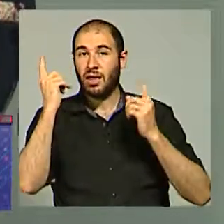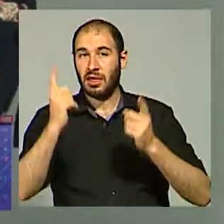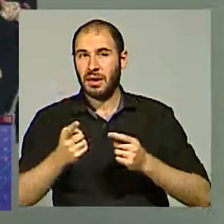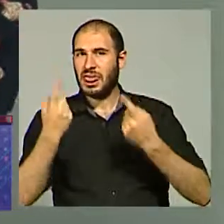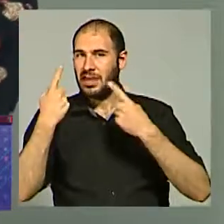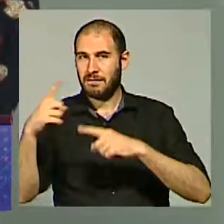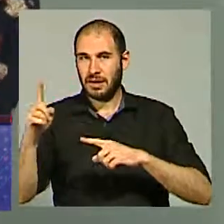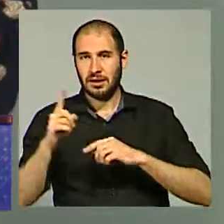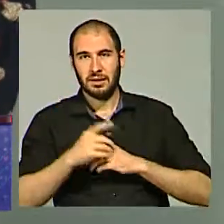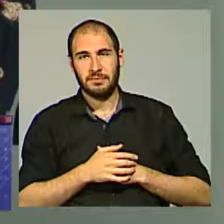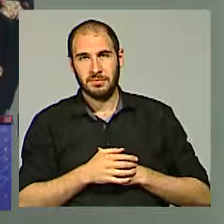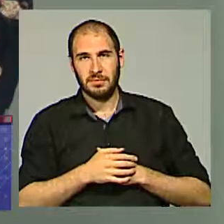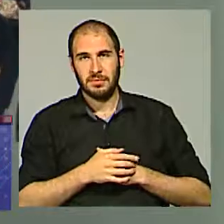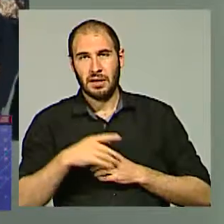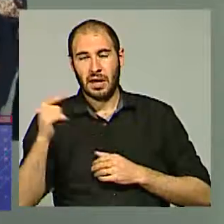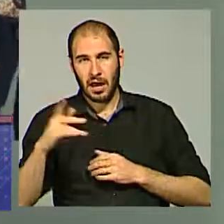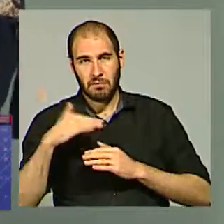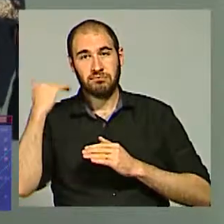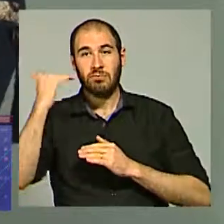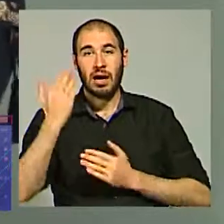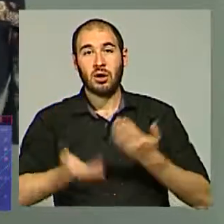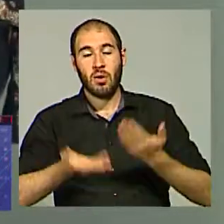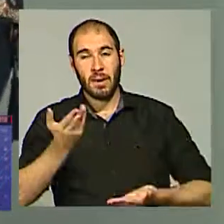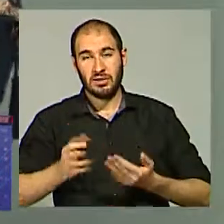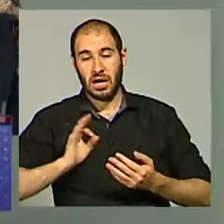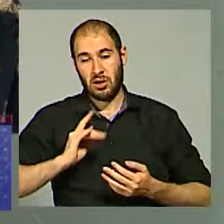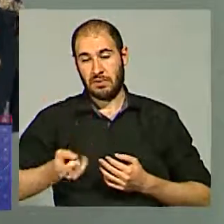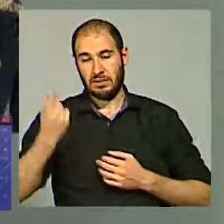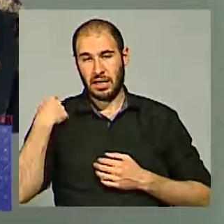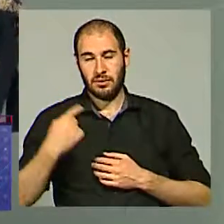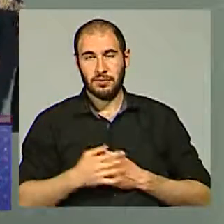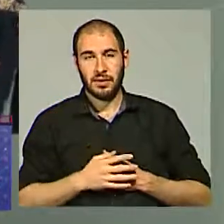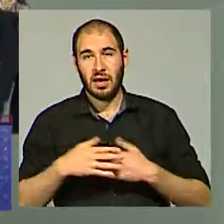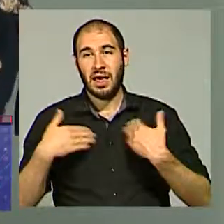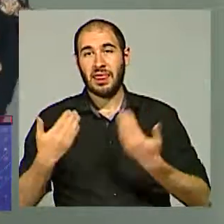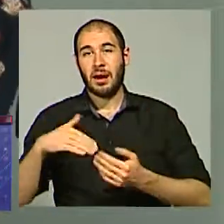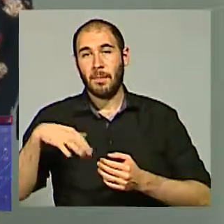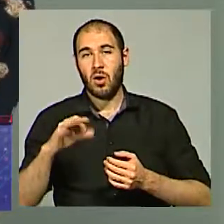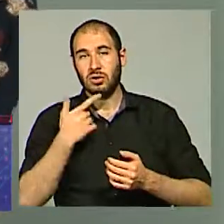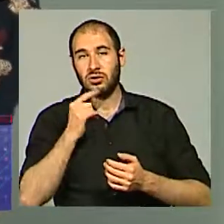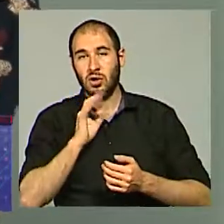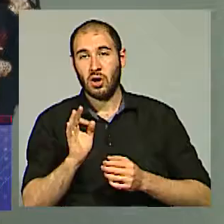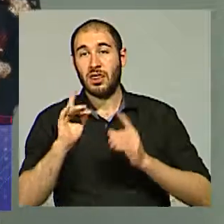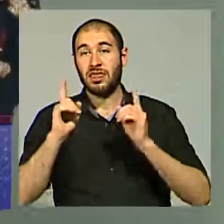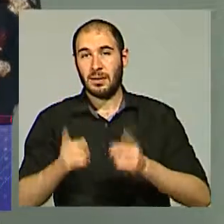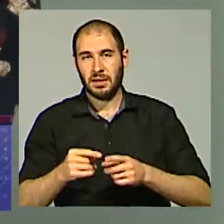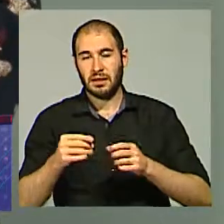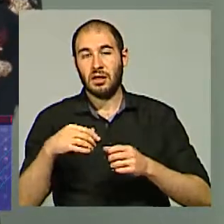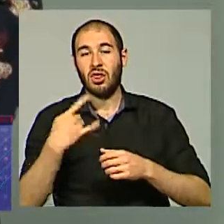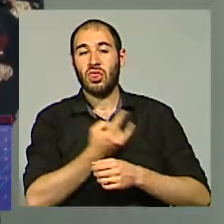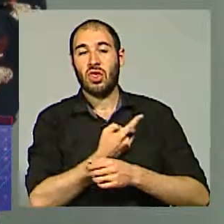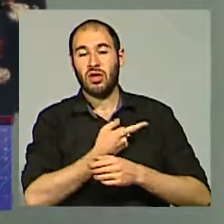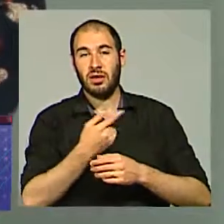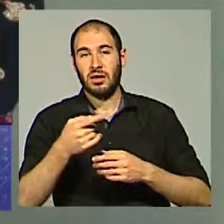ser diferente y va a ser un poco más significativa en comparación con la del año pasado se va a destinar el mosto también se definieron los destinos del